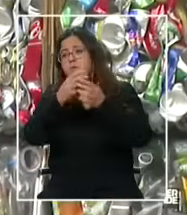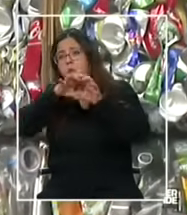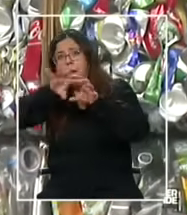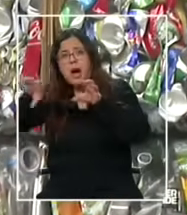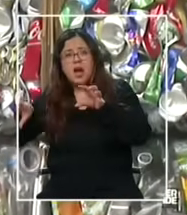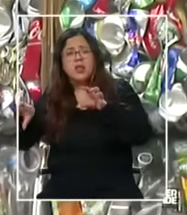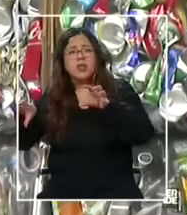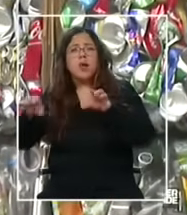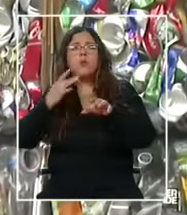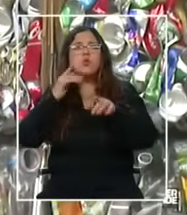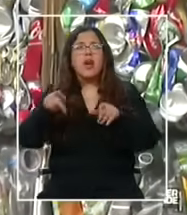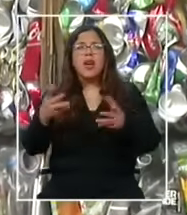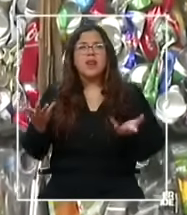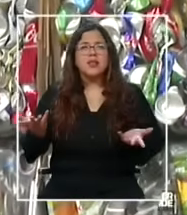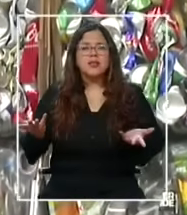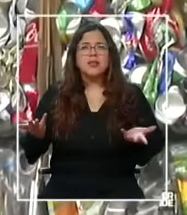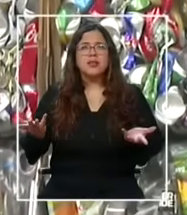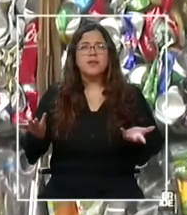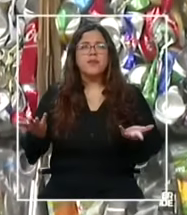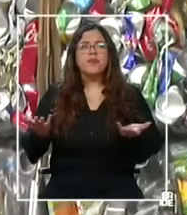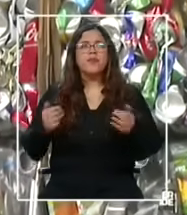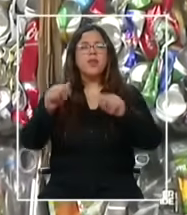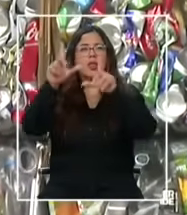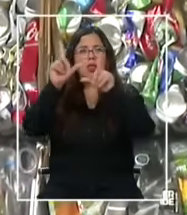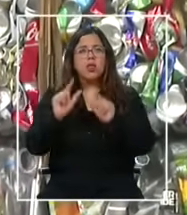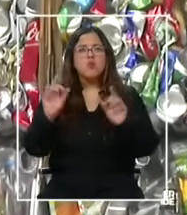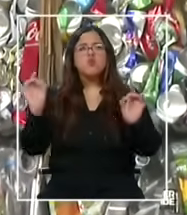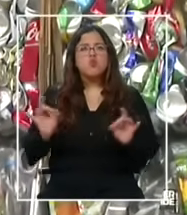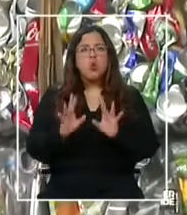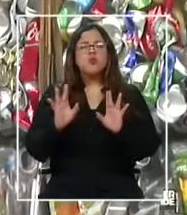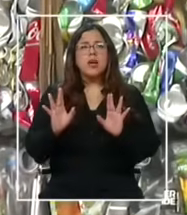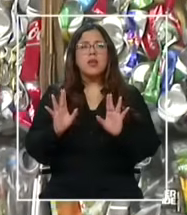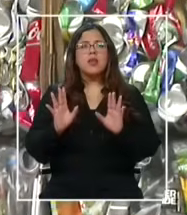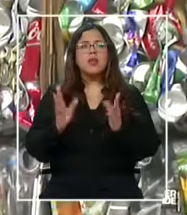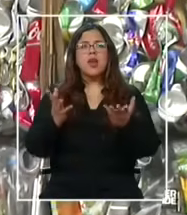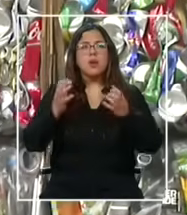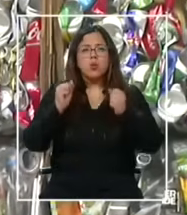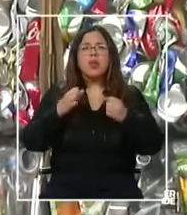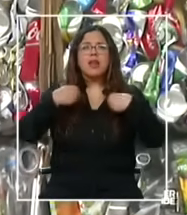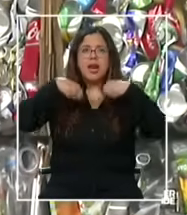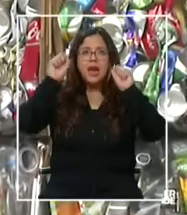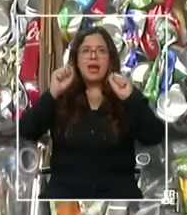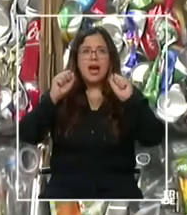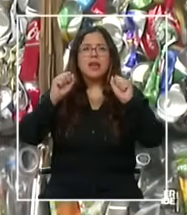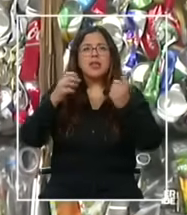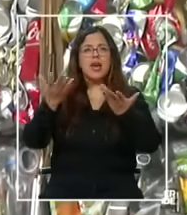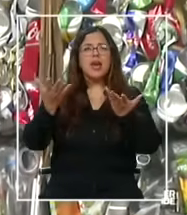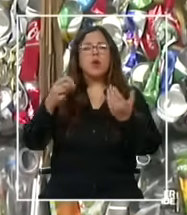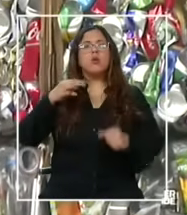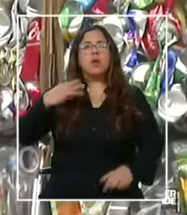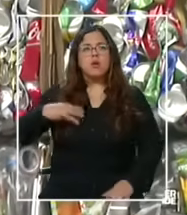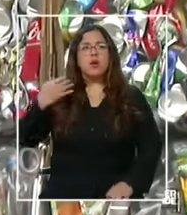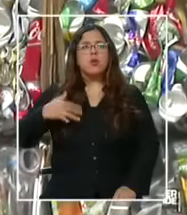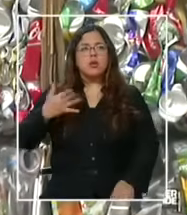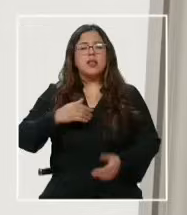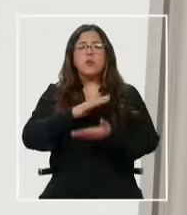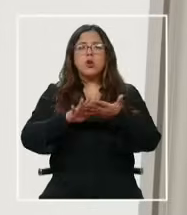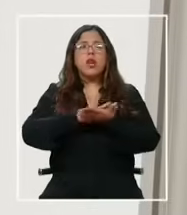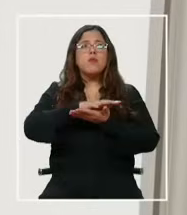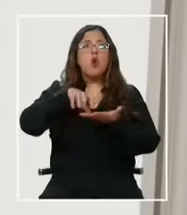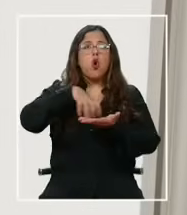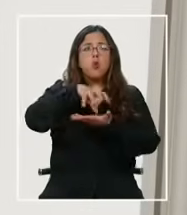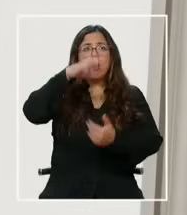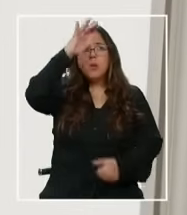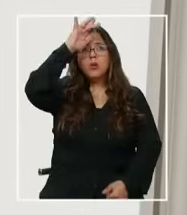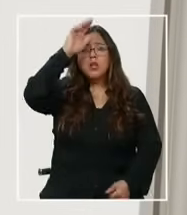porque eso efectivamente reduce las posibilidades de ganar una municipalidad tan importante como es puente alto